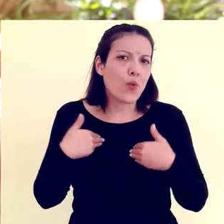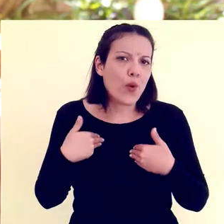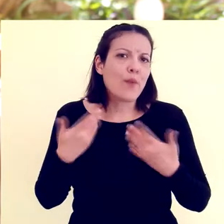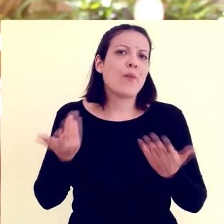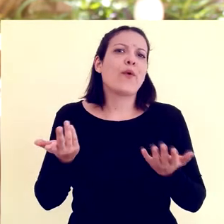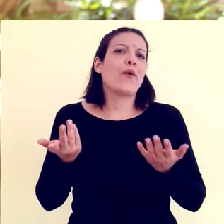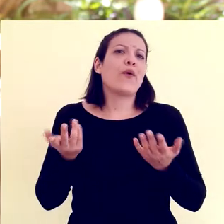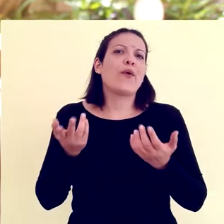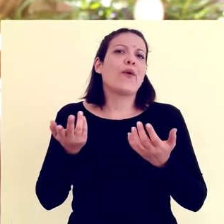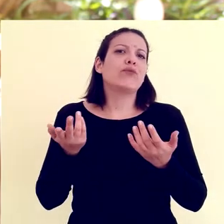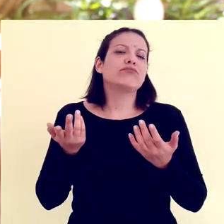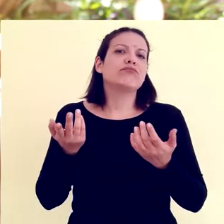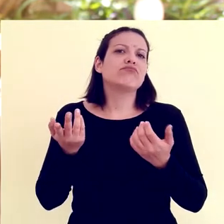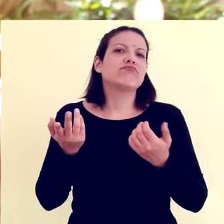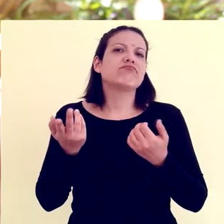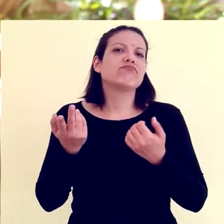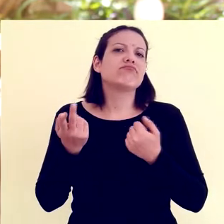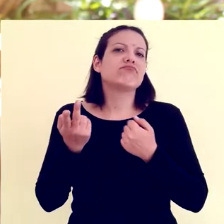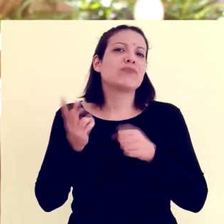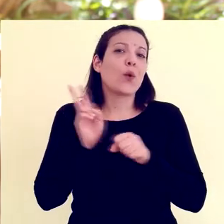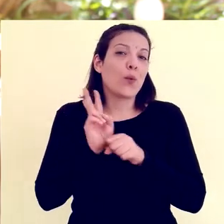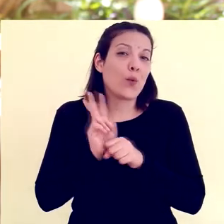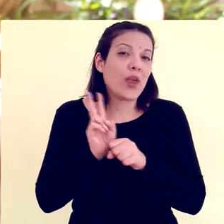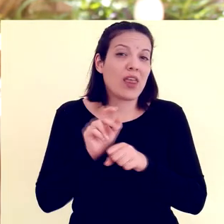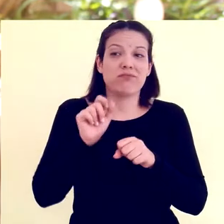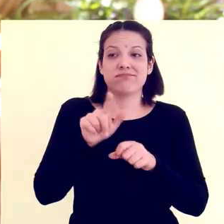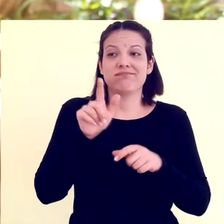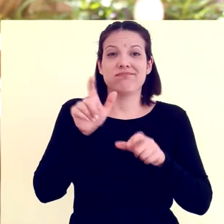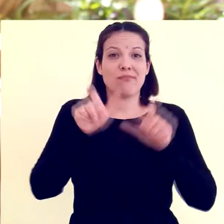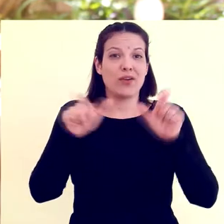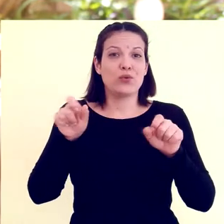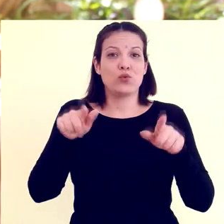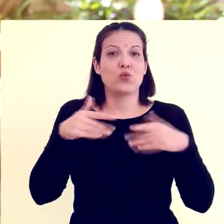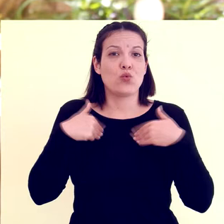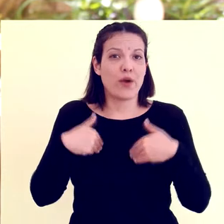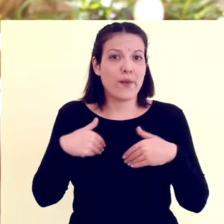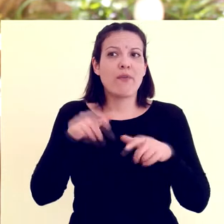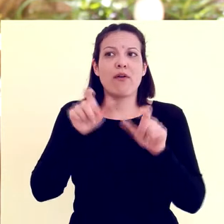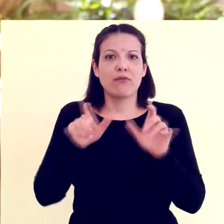a cuidar nuestro cuerpo, nos enseña a cuidar el cuerpo de los demás.